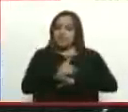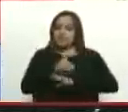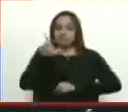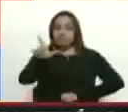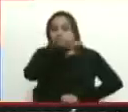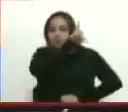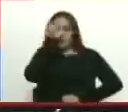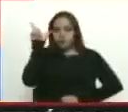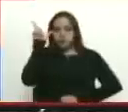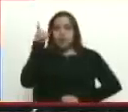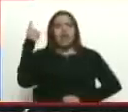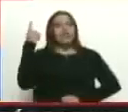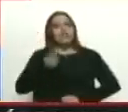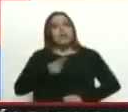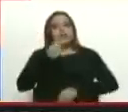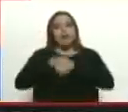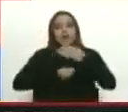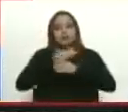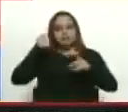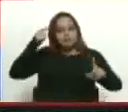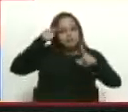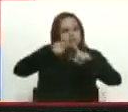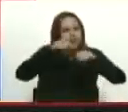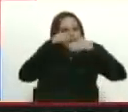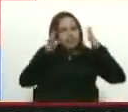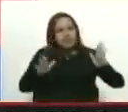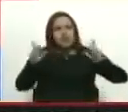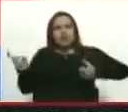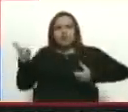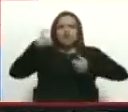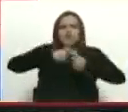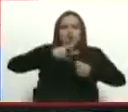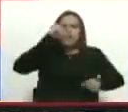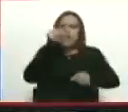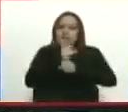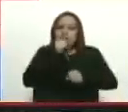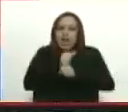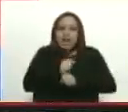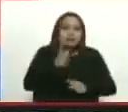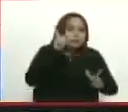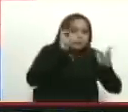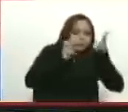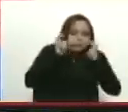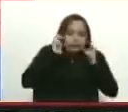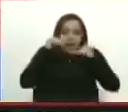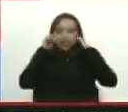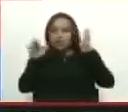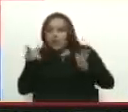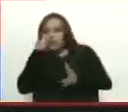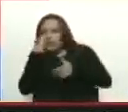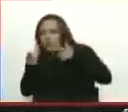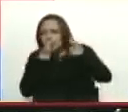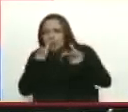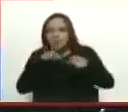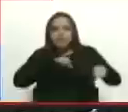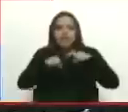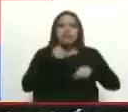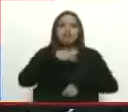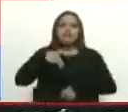nuestro partido debe hacer énfasis, pues incorporarse, trabajar, escuchar, movilizar a la gente. Somos